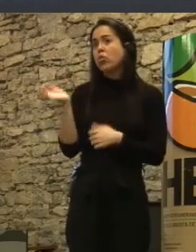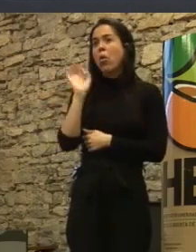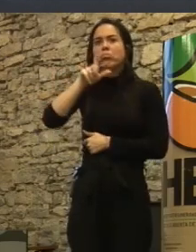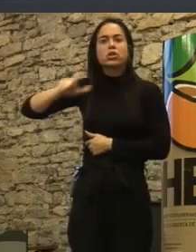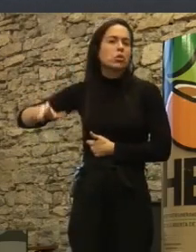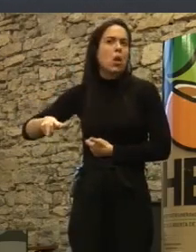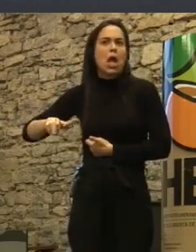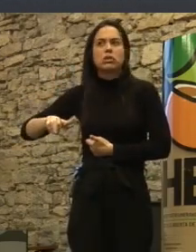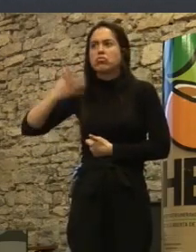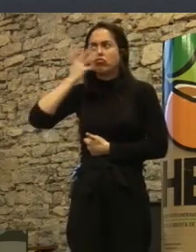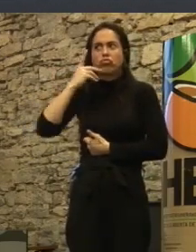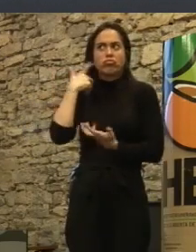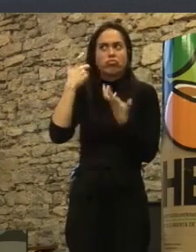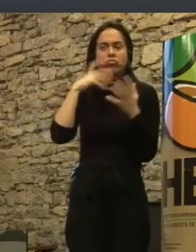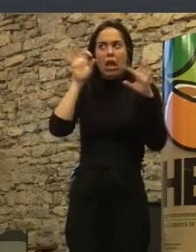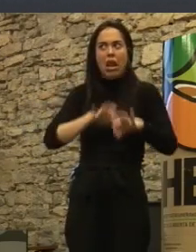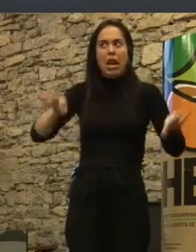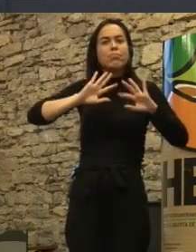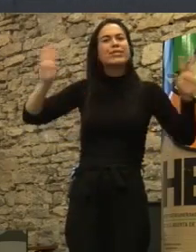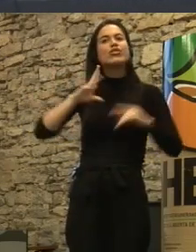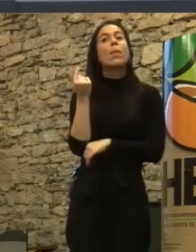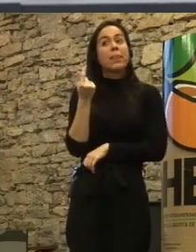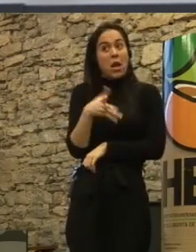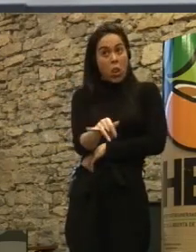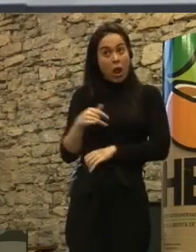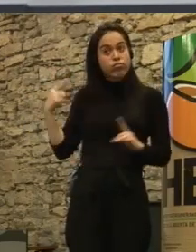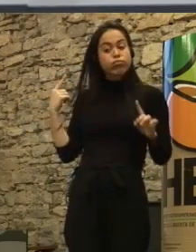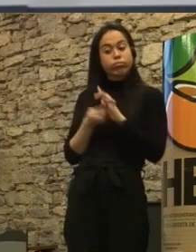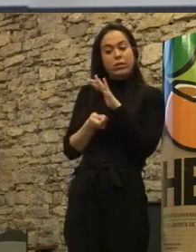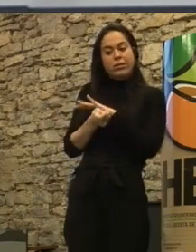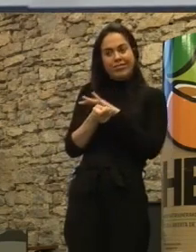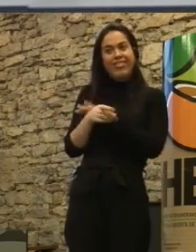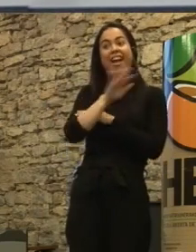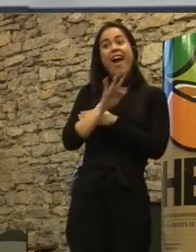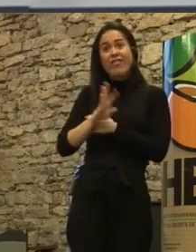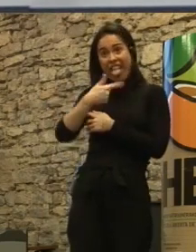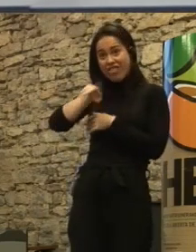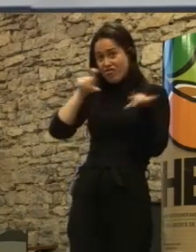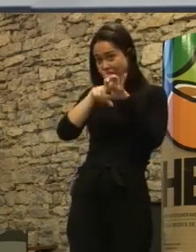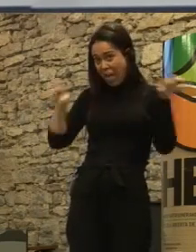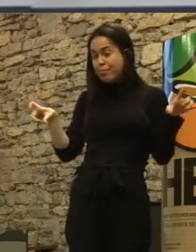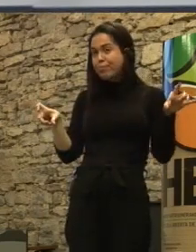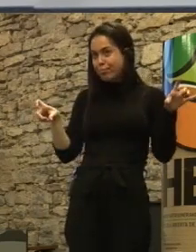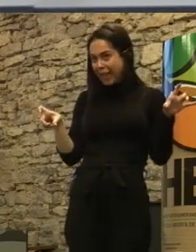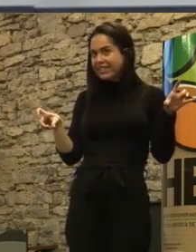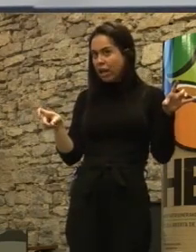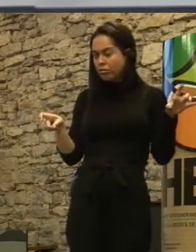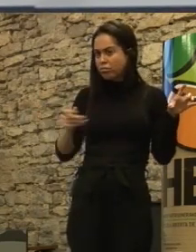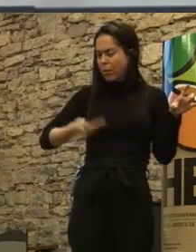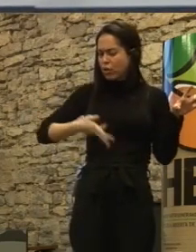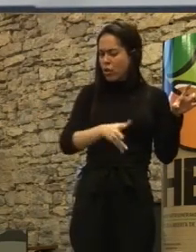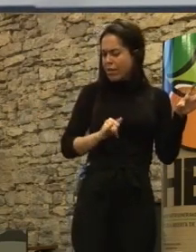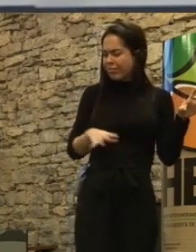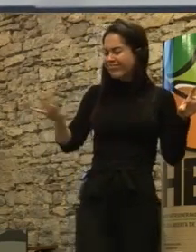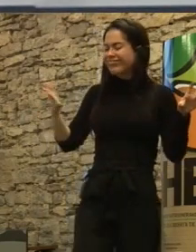desconocida, que el dinero que han sido capaces de meterse en el bolsillo con sus empresas, los quieren invertir en